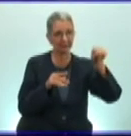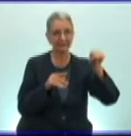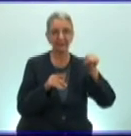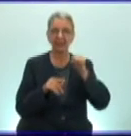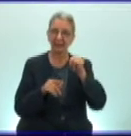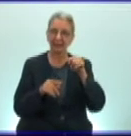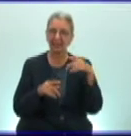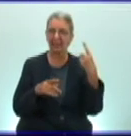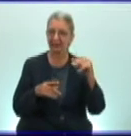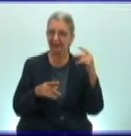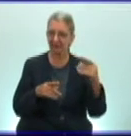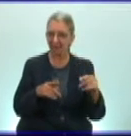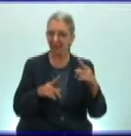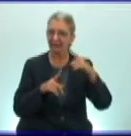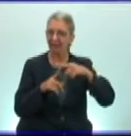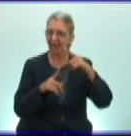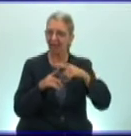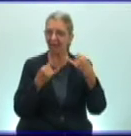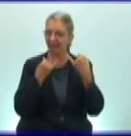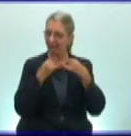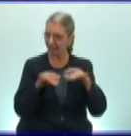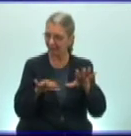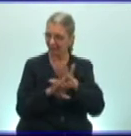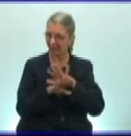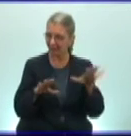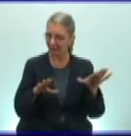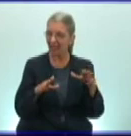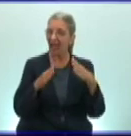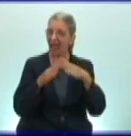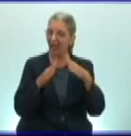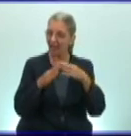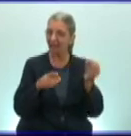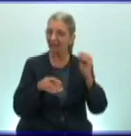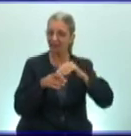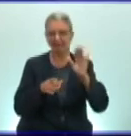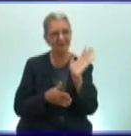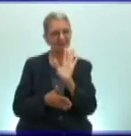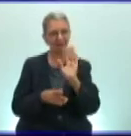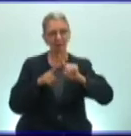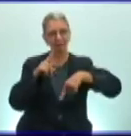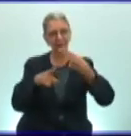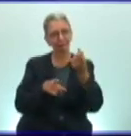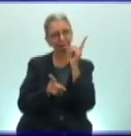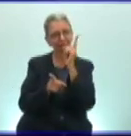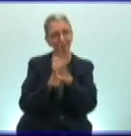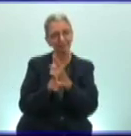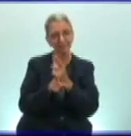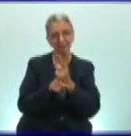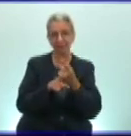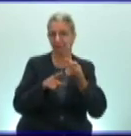actividad independiente ya me despido de ustedes hasta un próximo encuentro, para juntos